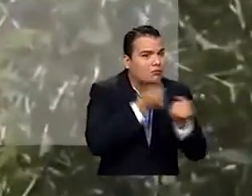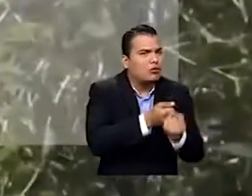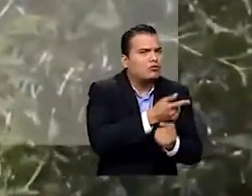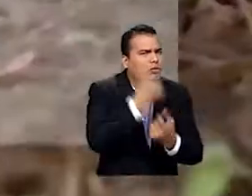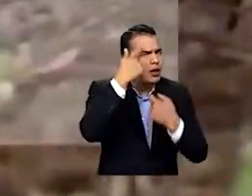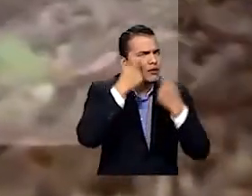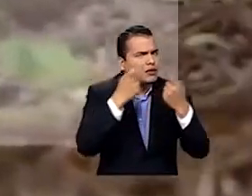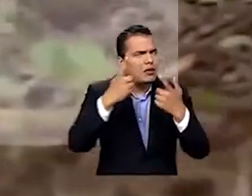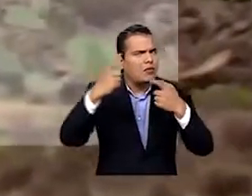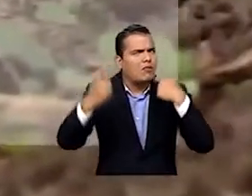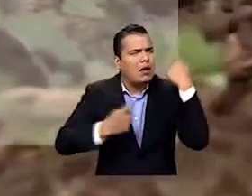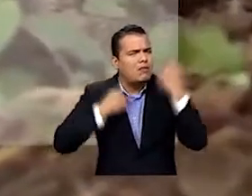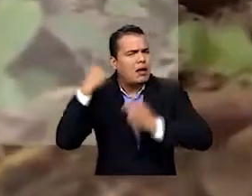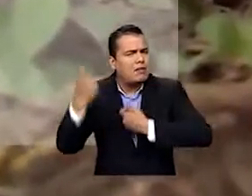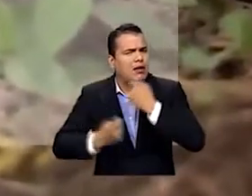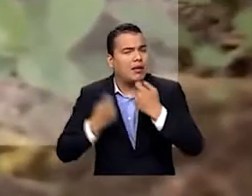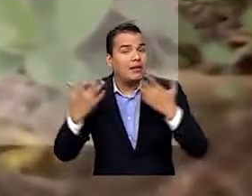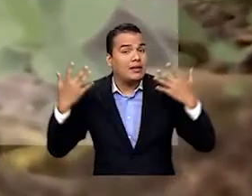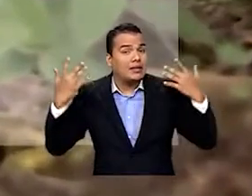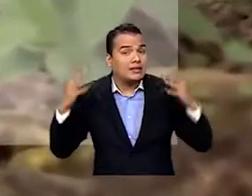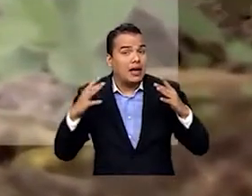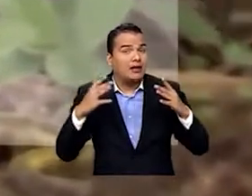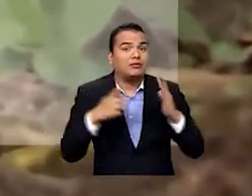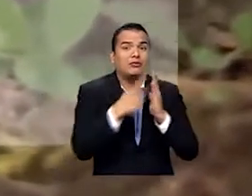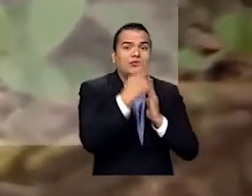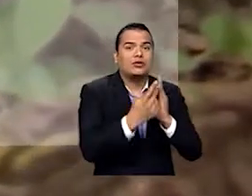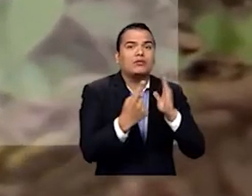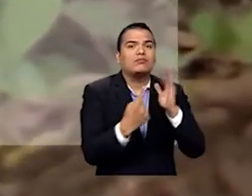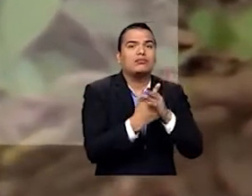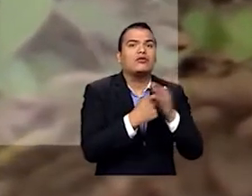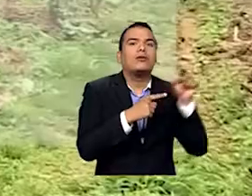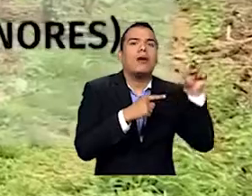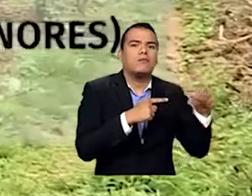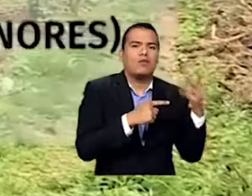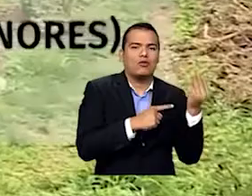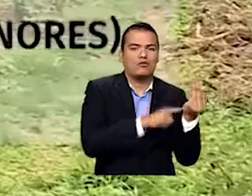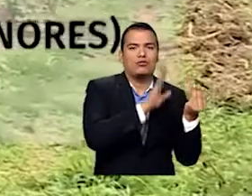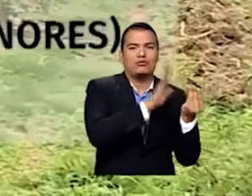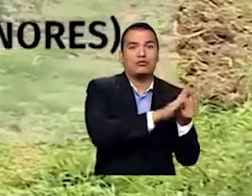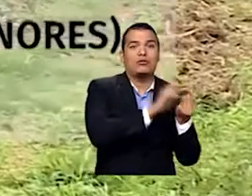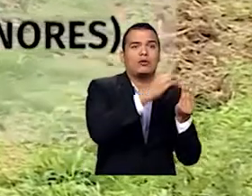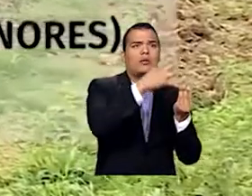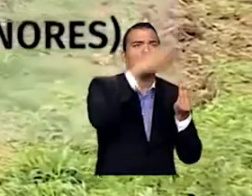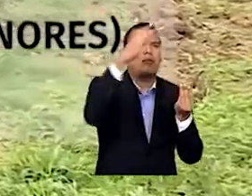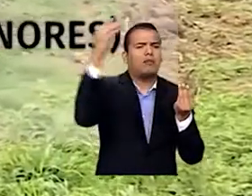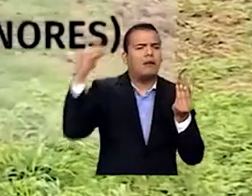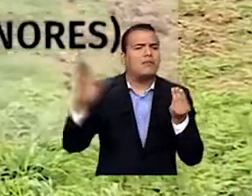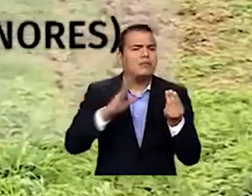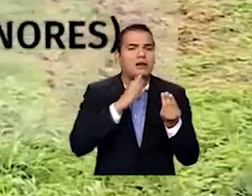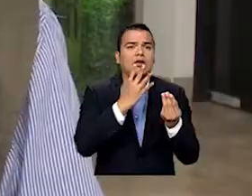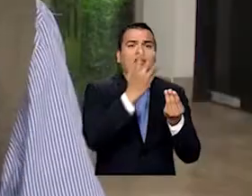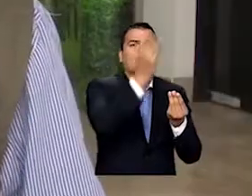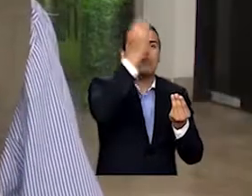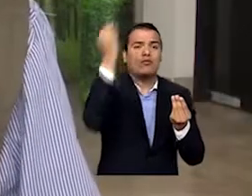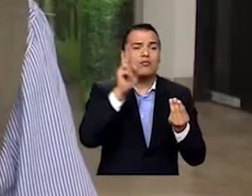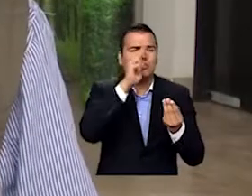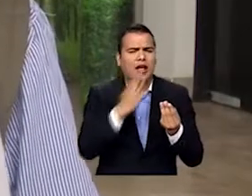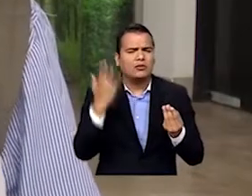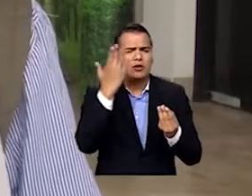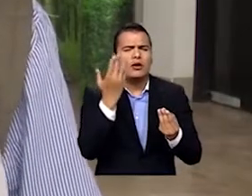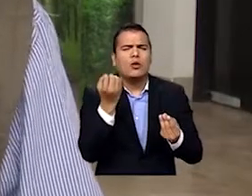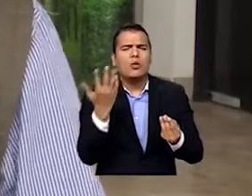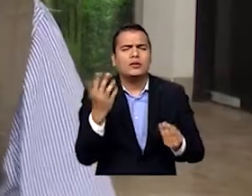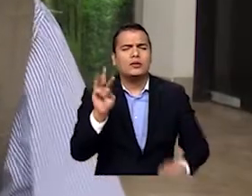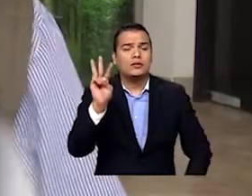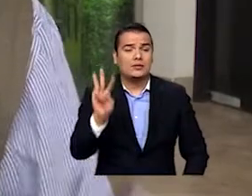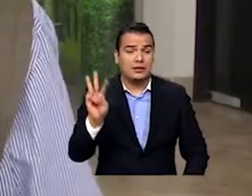productos. Afortunadamente, ese proyecto que nació en la corporación ha sido acogido por las 33 corporaciones en el país. Cuando